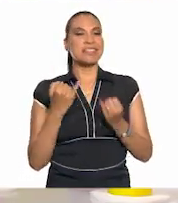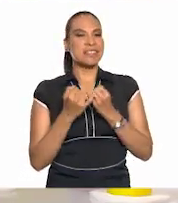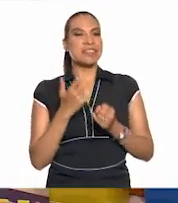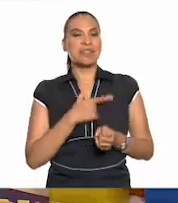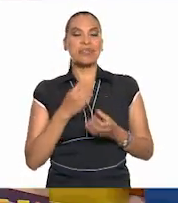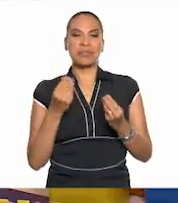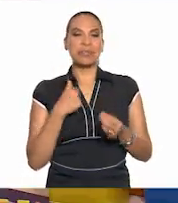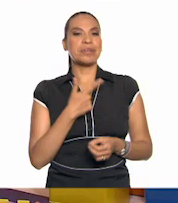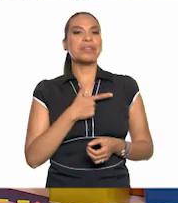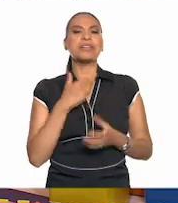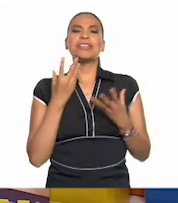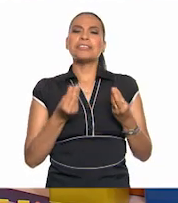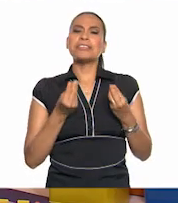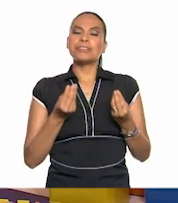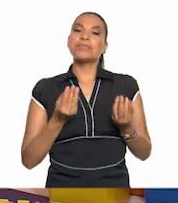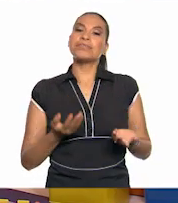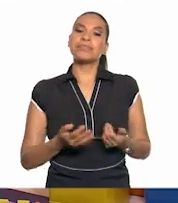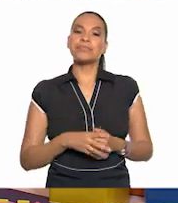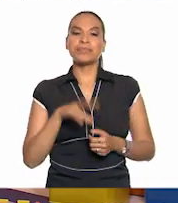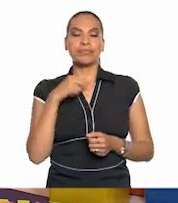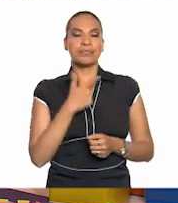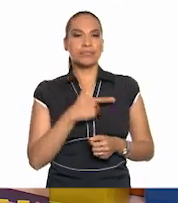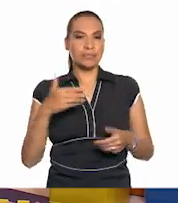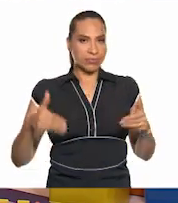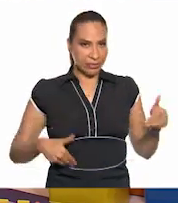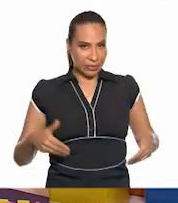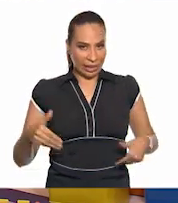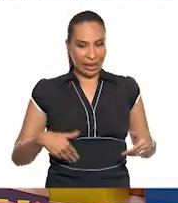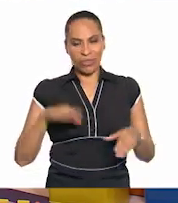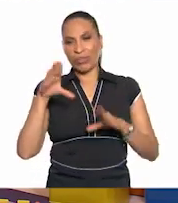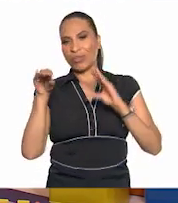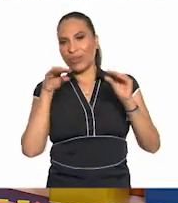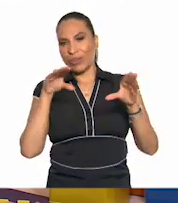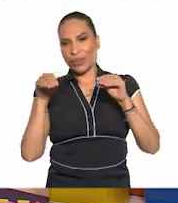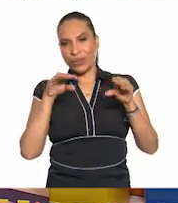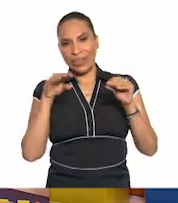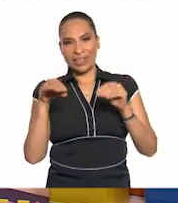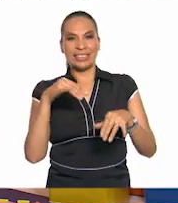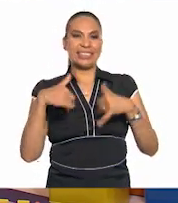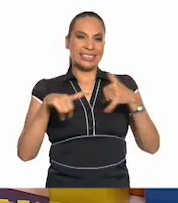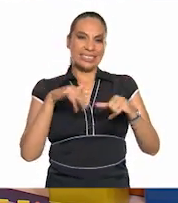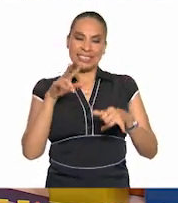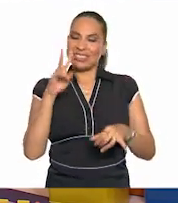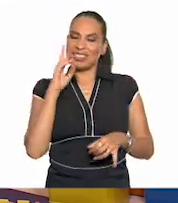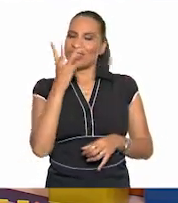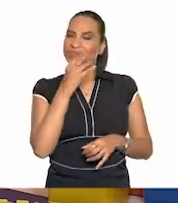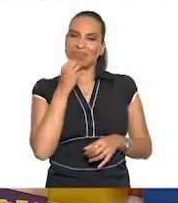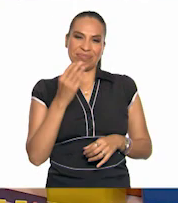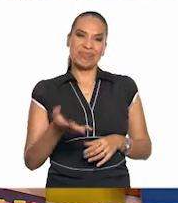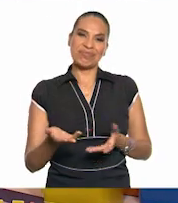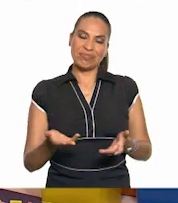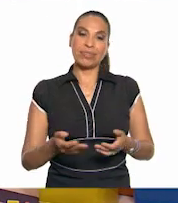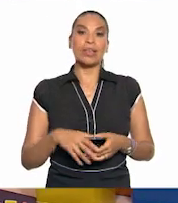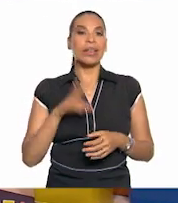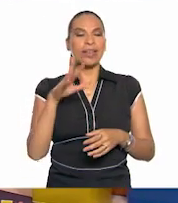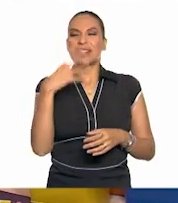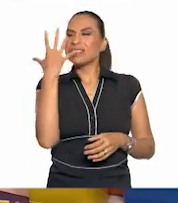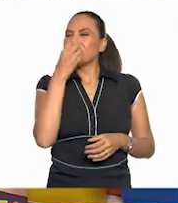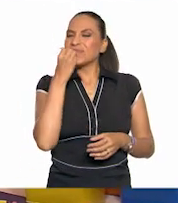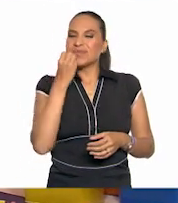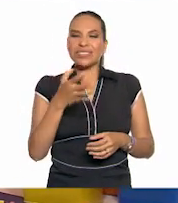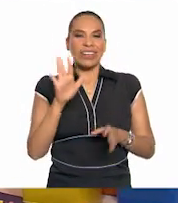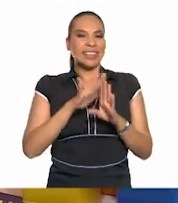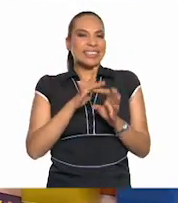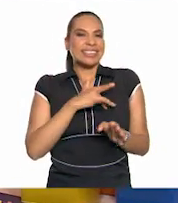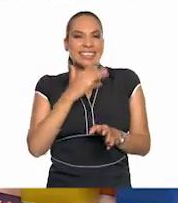también. Me encantan, me encantan. Me encanta el teatro guiñol, el teatro de títeres. Es fascinante, ¿no? La magia que hay detrás